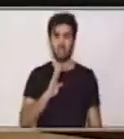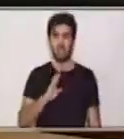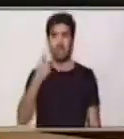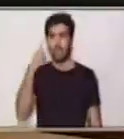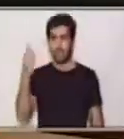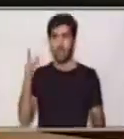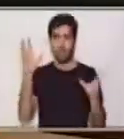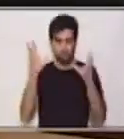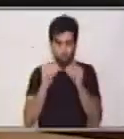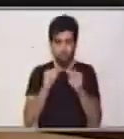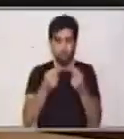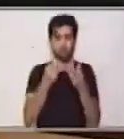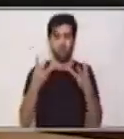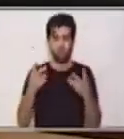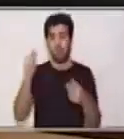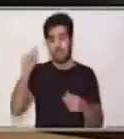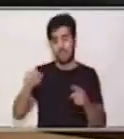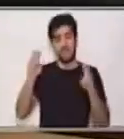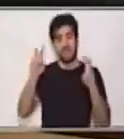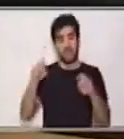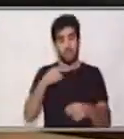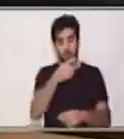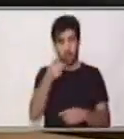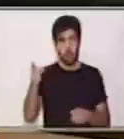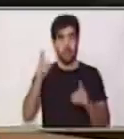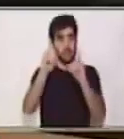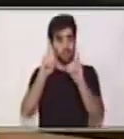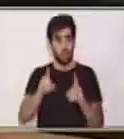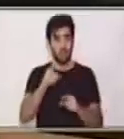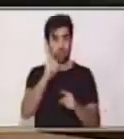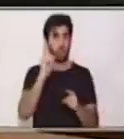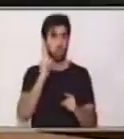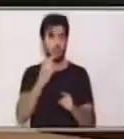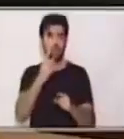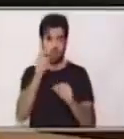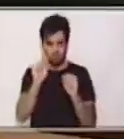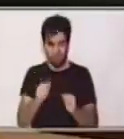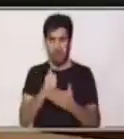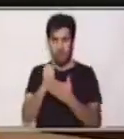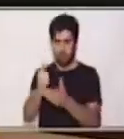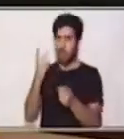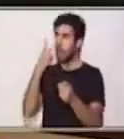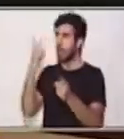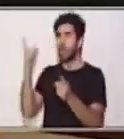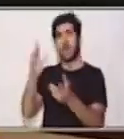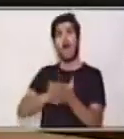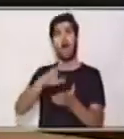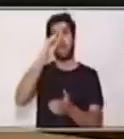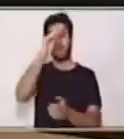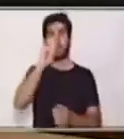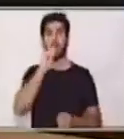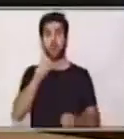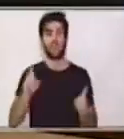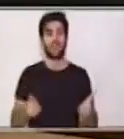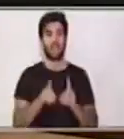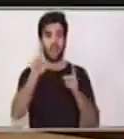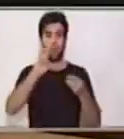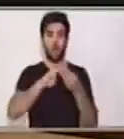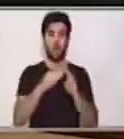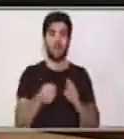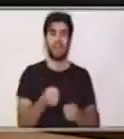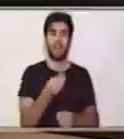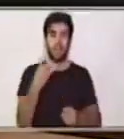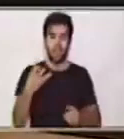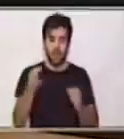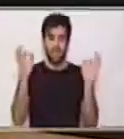con discapacidad, este tema le ayudará a ejercitar habilidades y destrezas como memoria, habilidad numérica y pensamiento lógico.